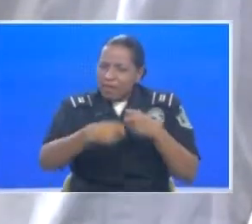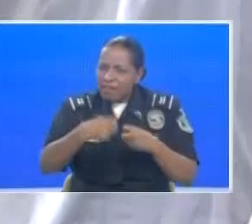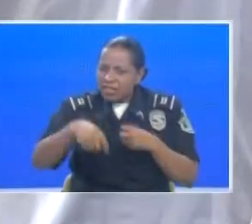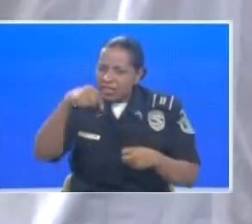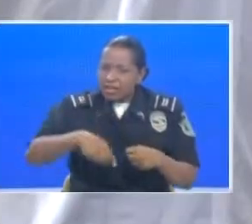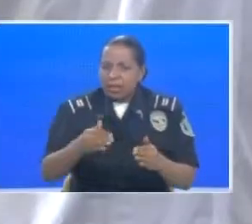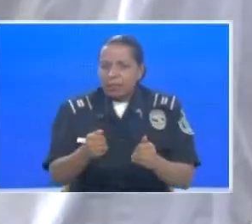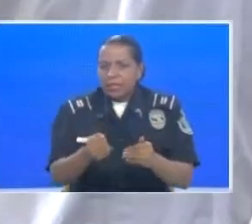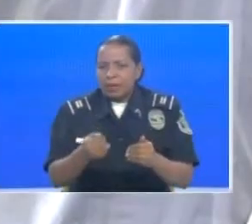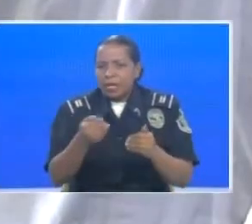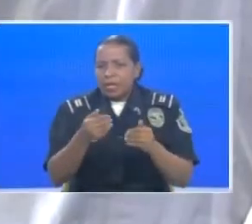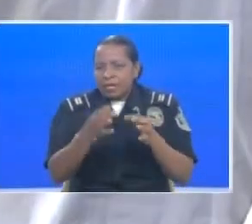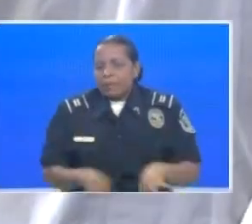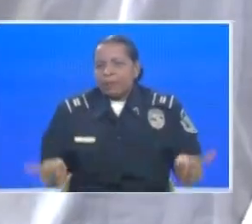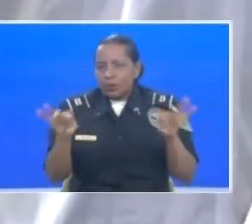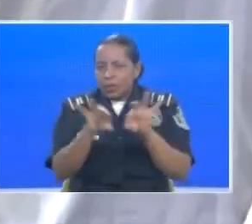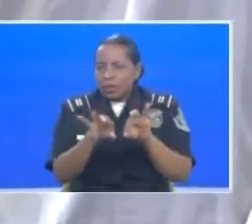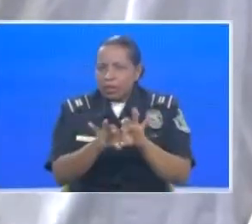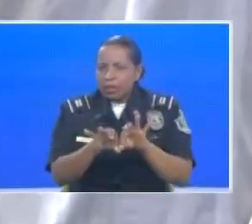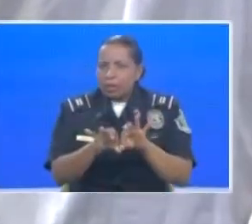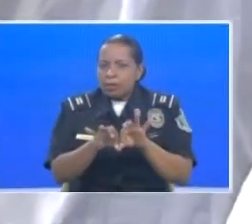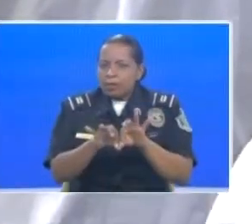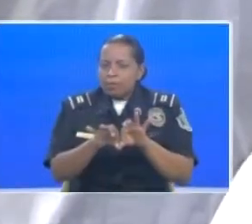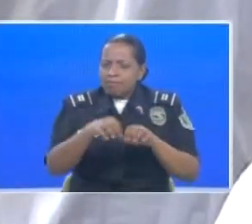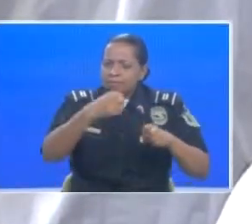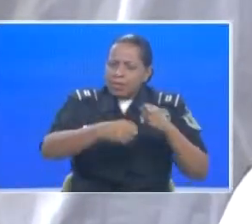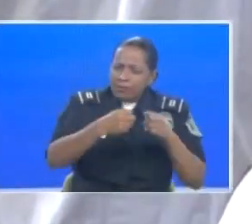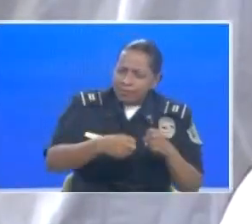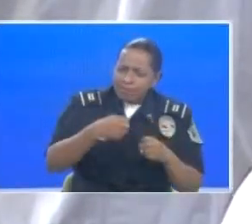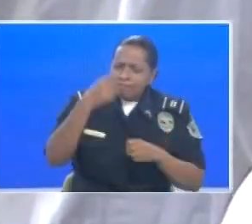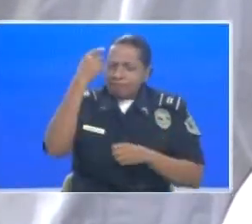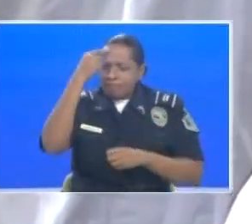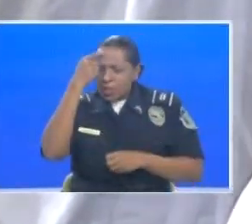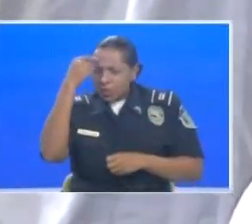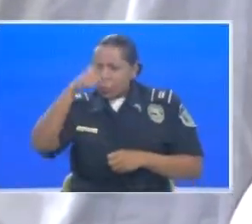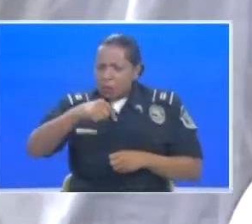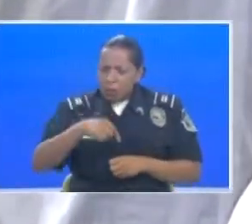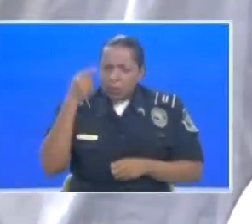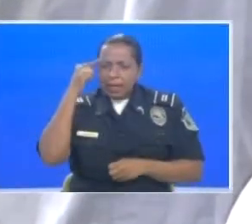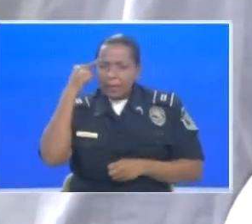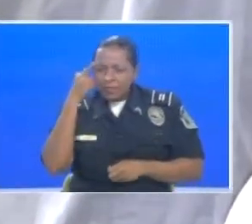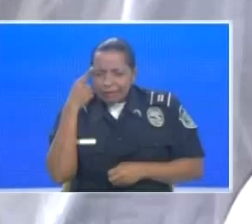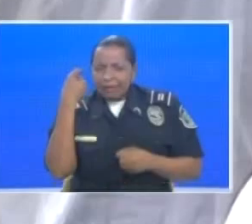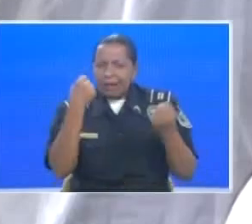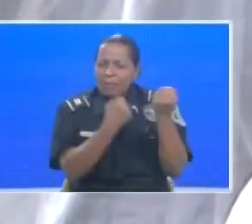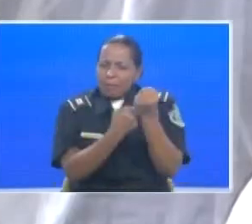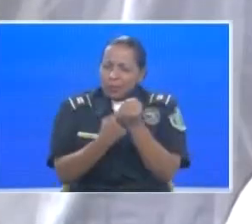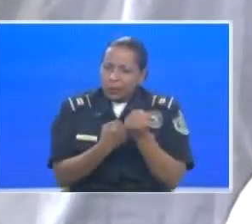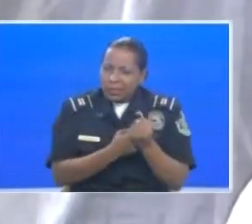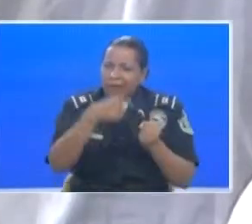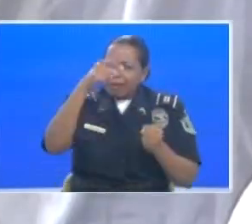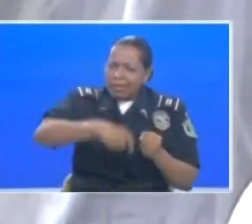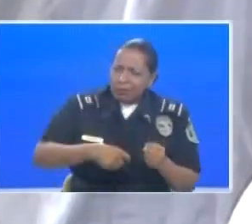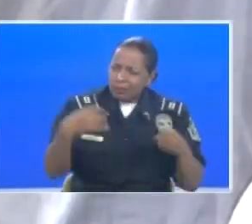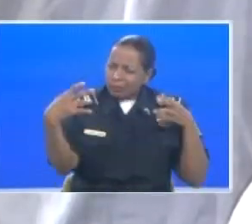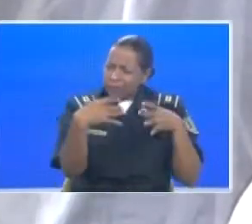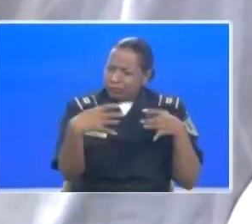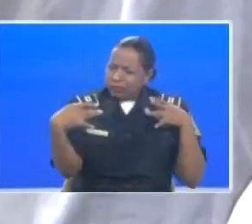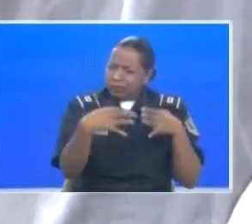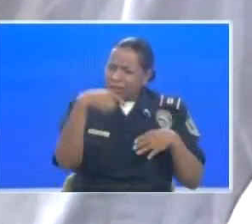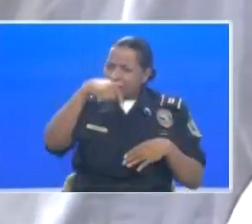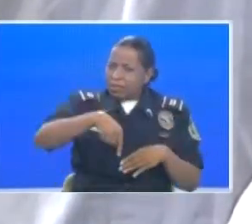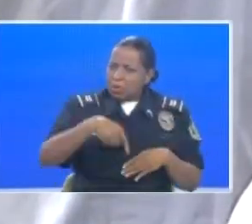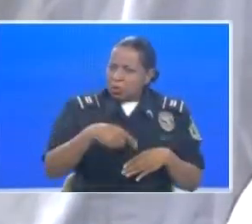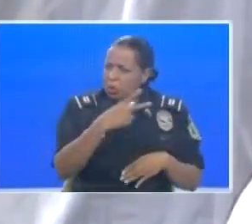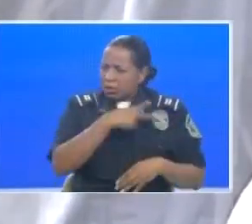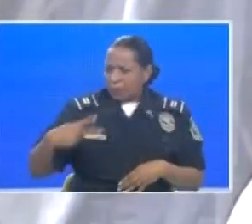Panamá. Son tiempos difíciles. Son tiempos de guerra. No solamente lo dice